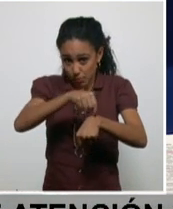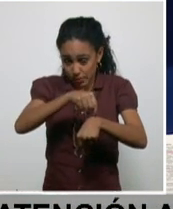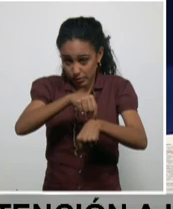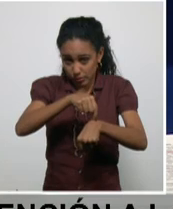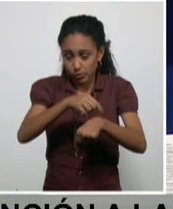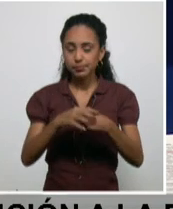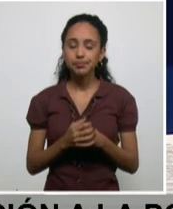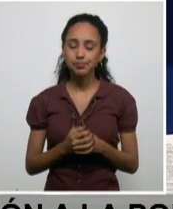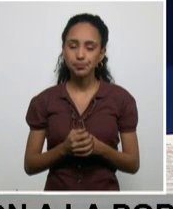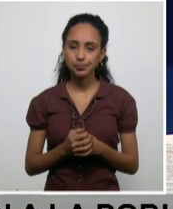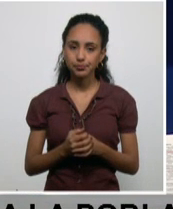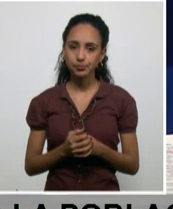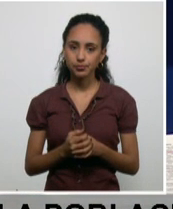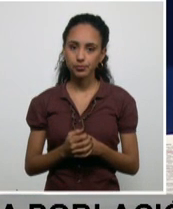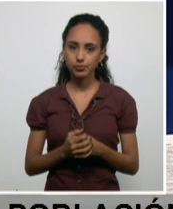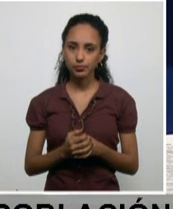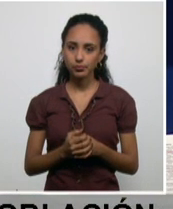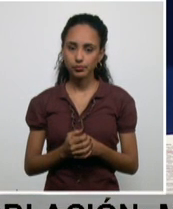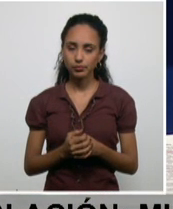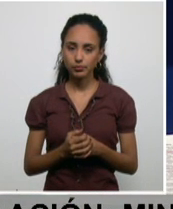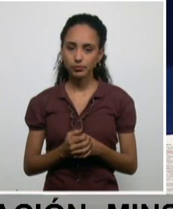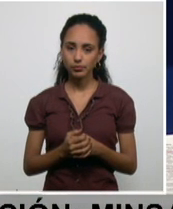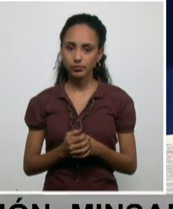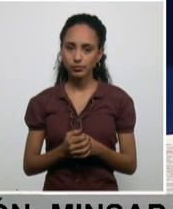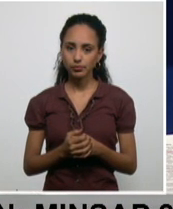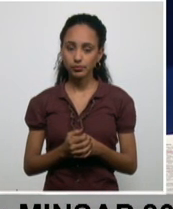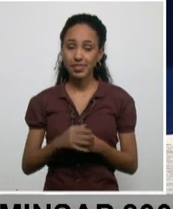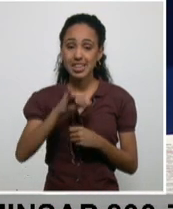hemos tenido, pues el